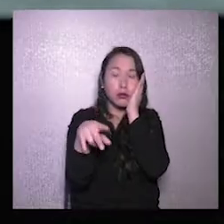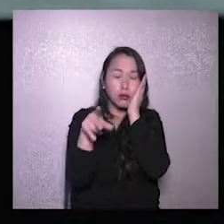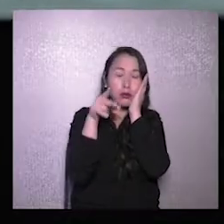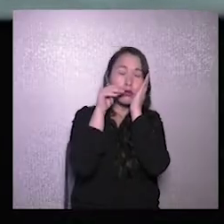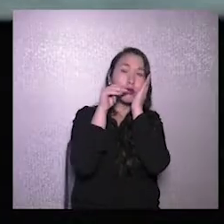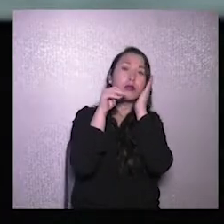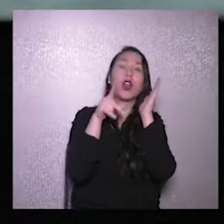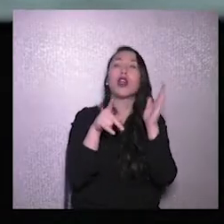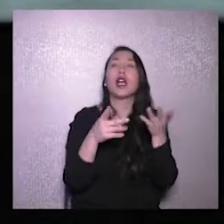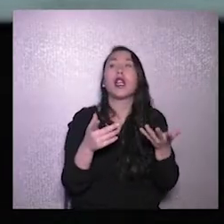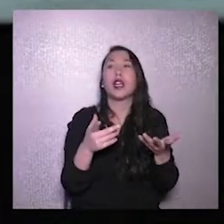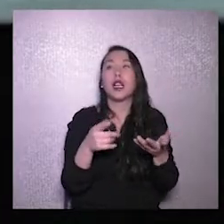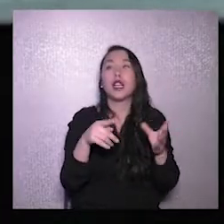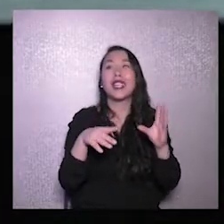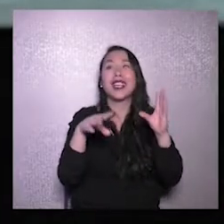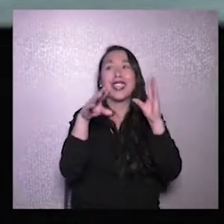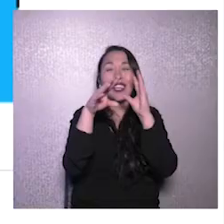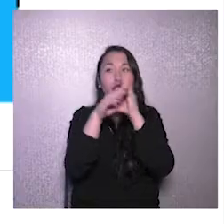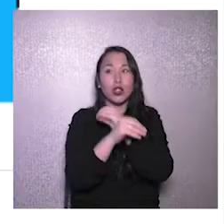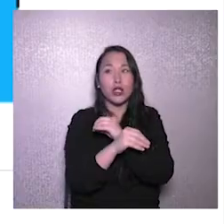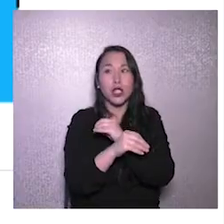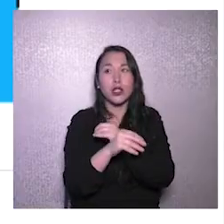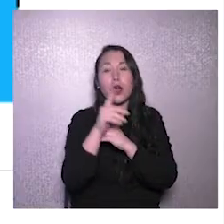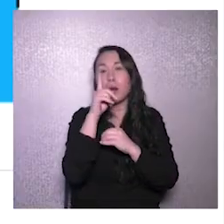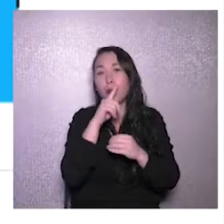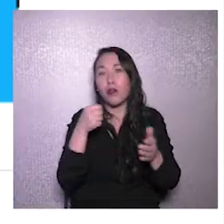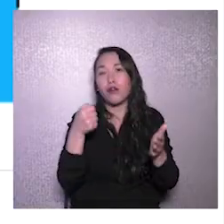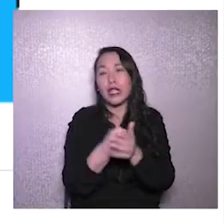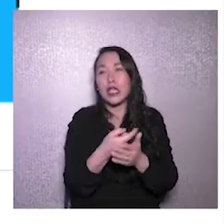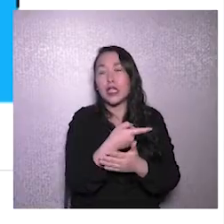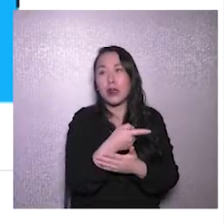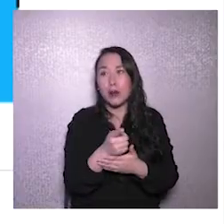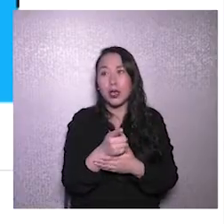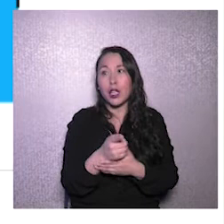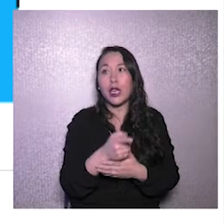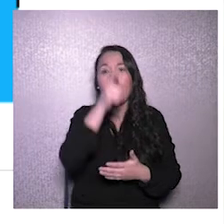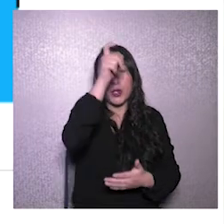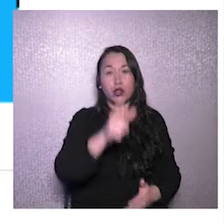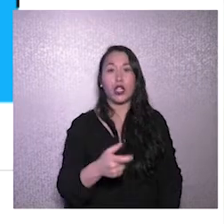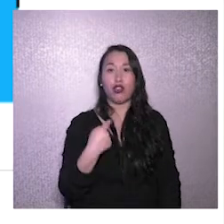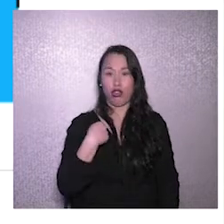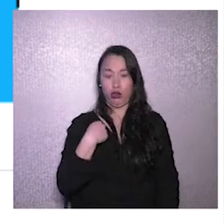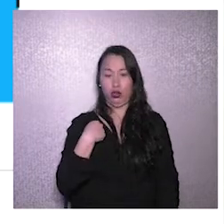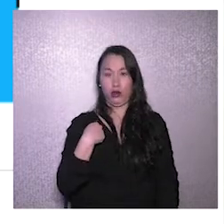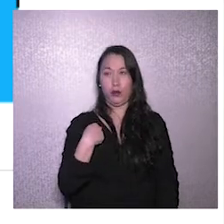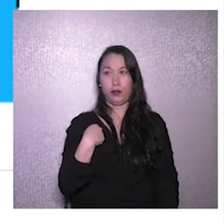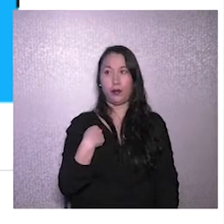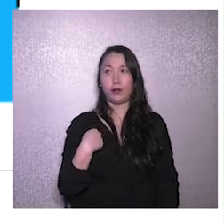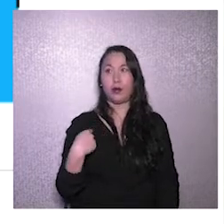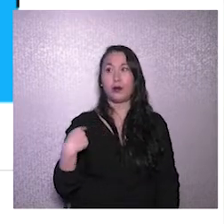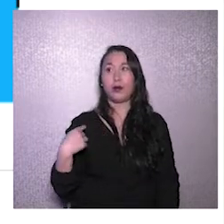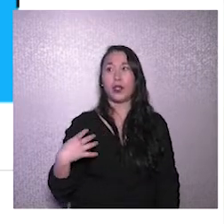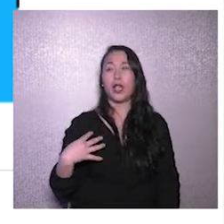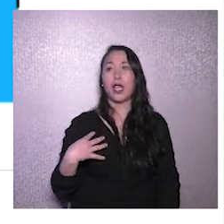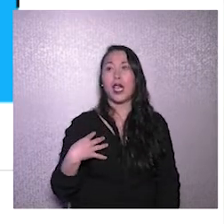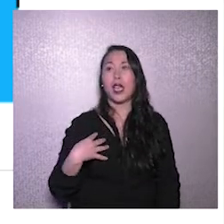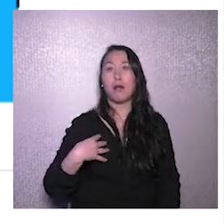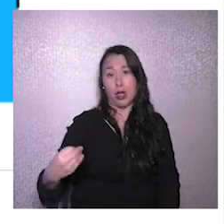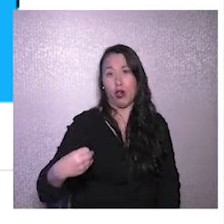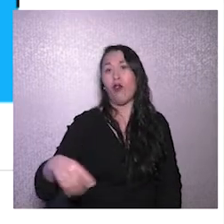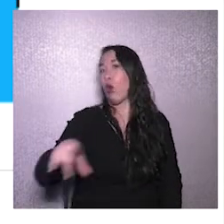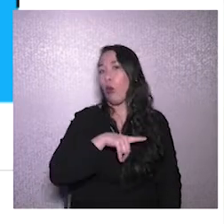Ahora, la gracia es que esa noche de monitoreo del último fin de semana, el individuo soy yo, y mi hijo menor fue el culpable de la línea